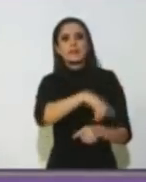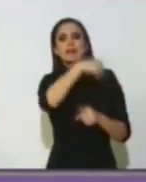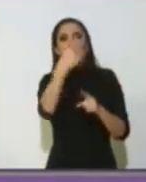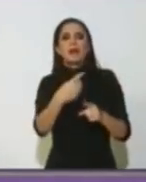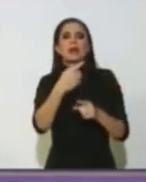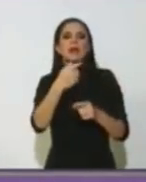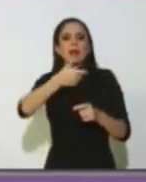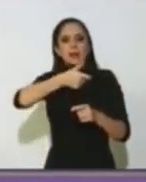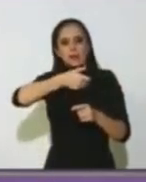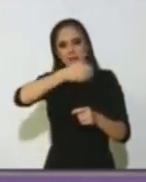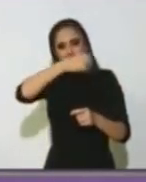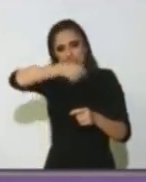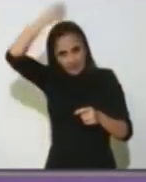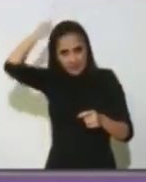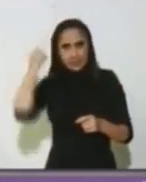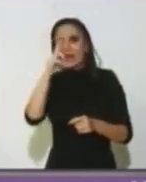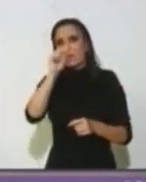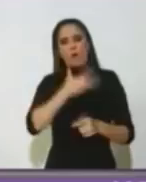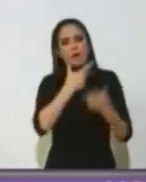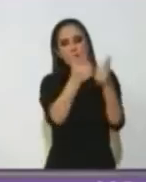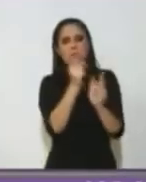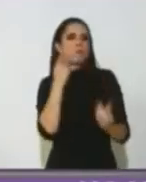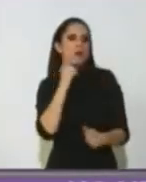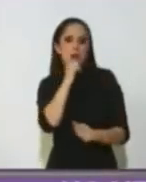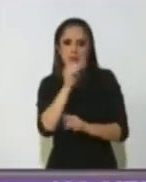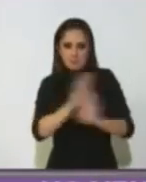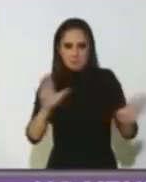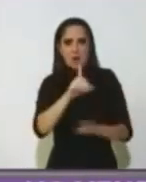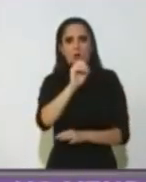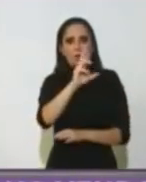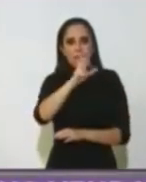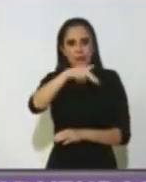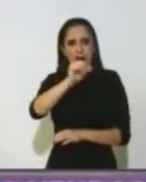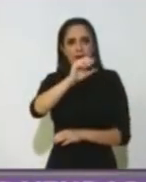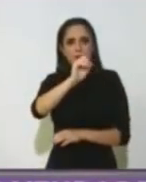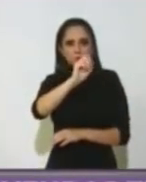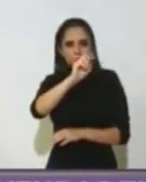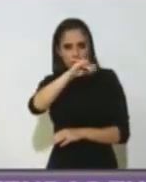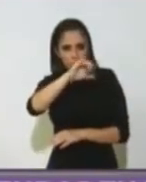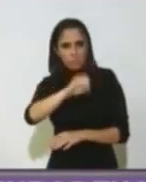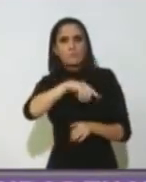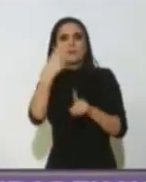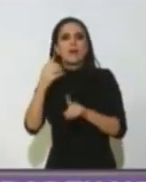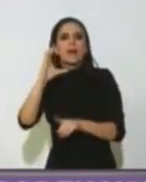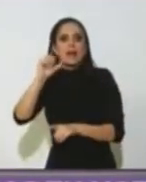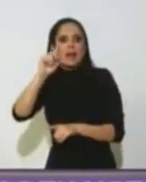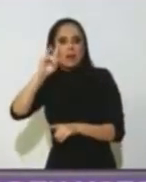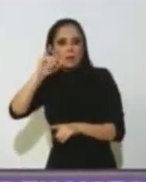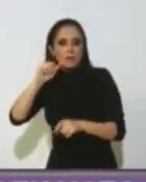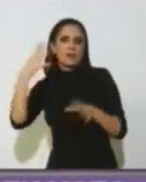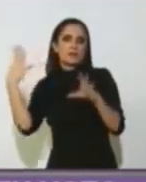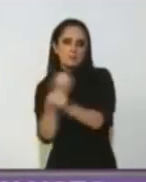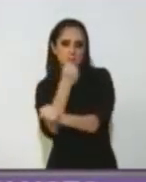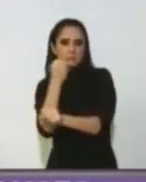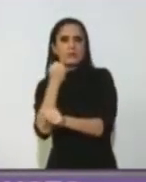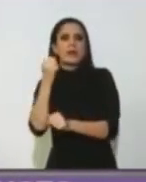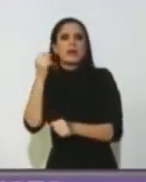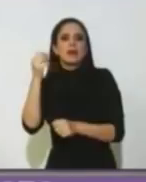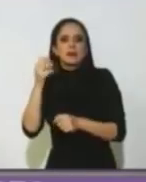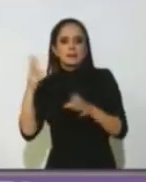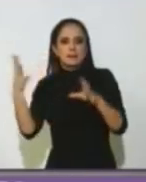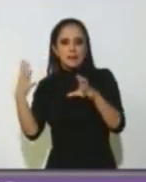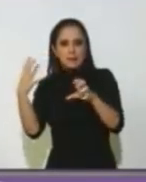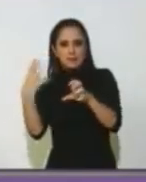sin partido lorena osornio muchas gracias lorena a claudia sheinbaum candidata de la candidatura común